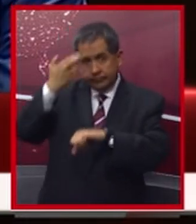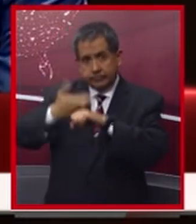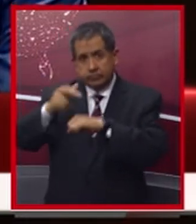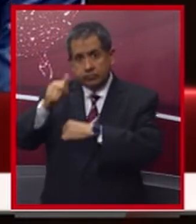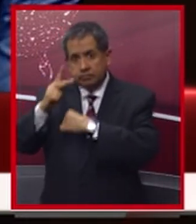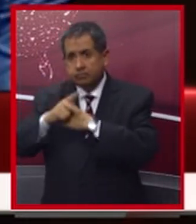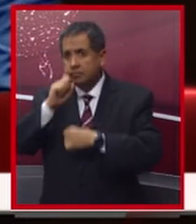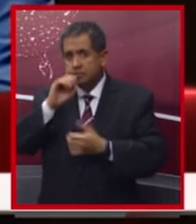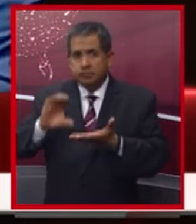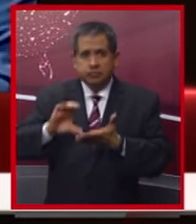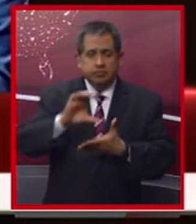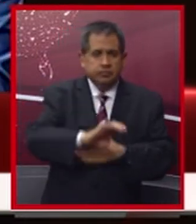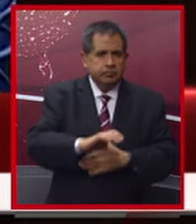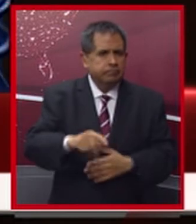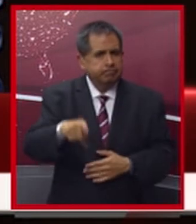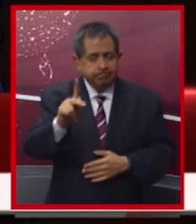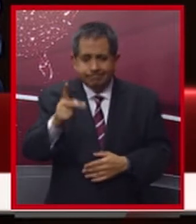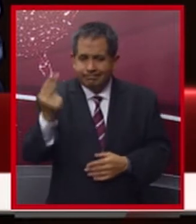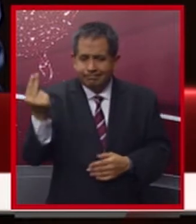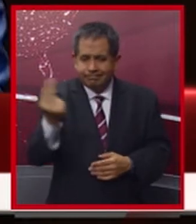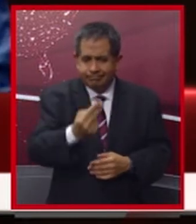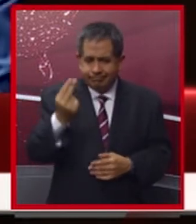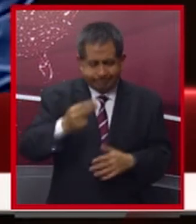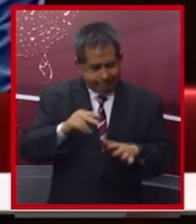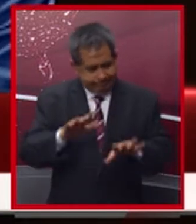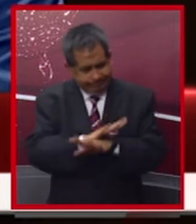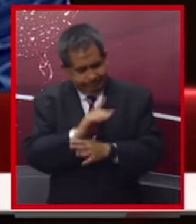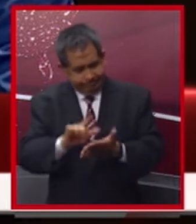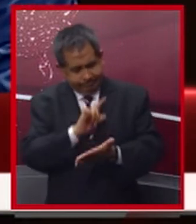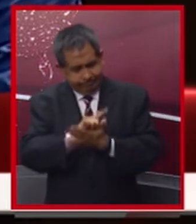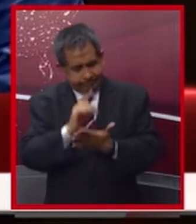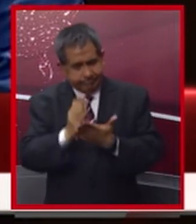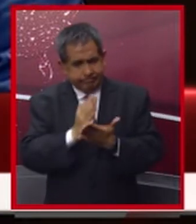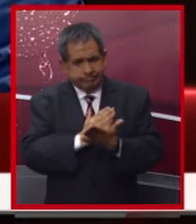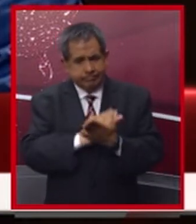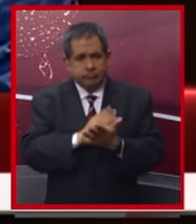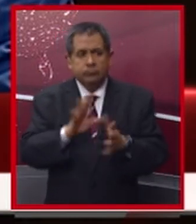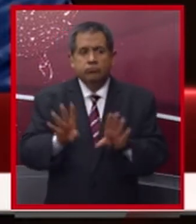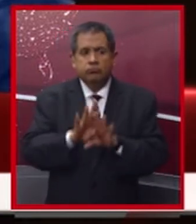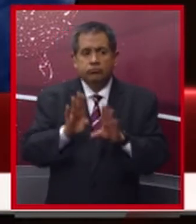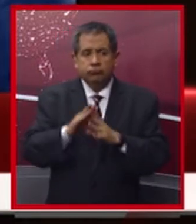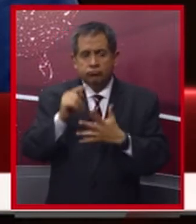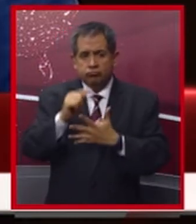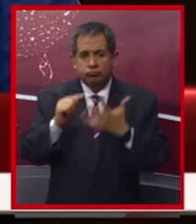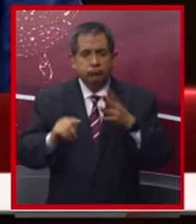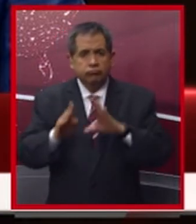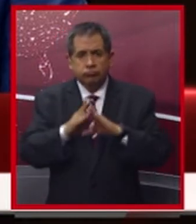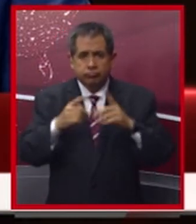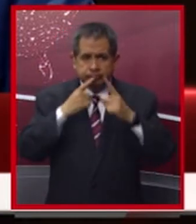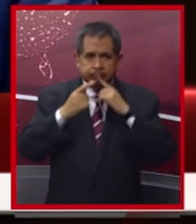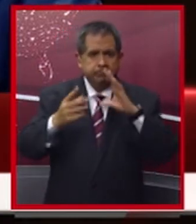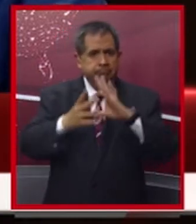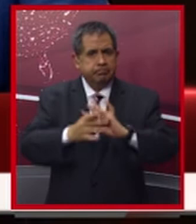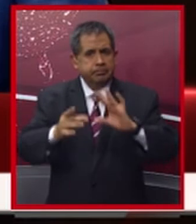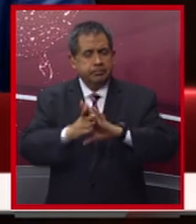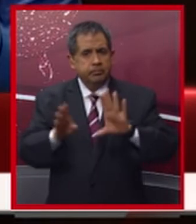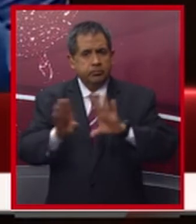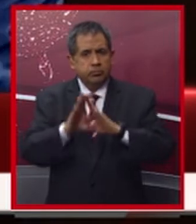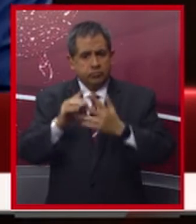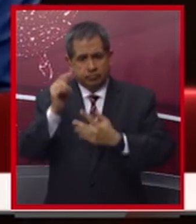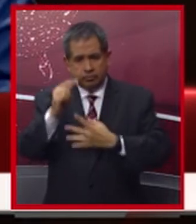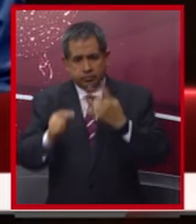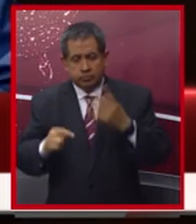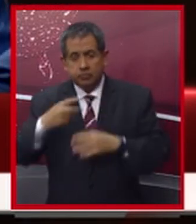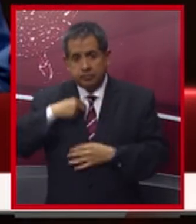ello es imprescindible, decíamos, modificar y ampliar la participación de inversionistas que depositen